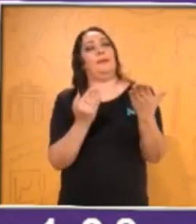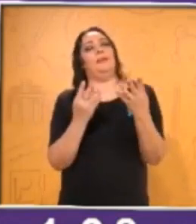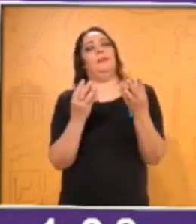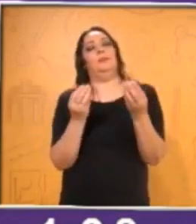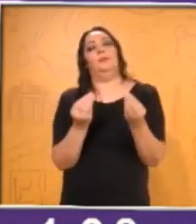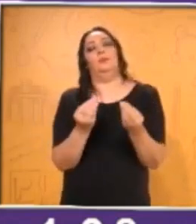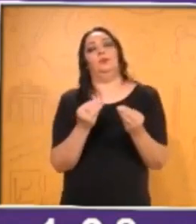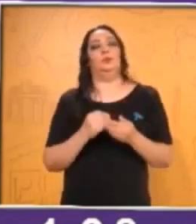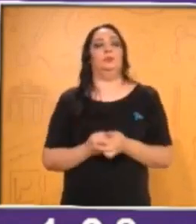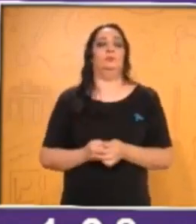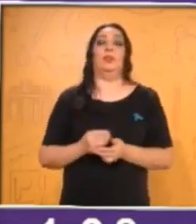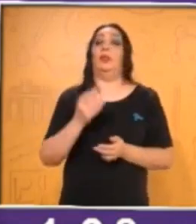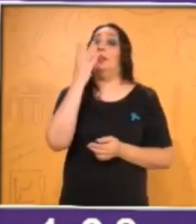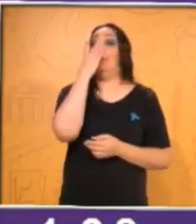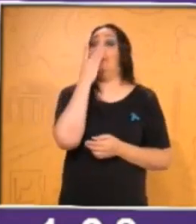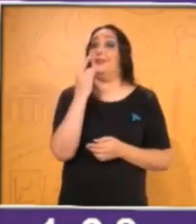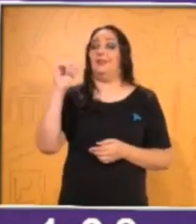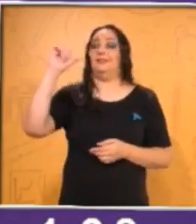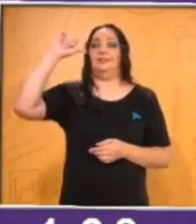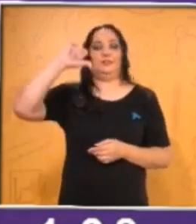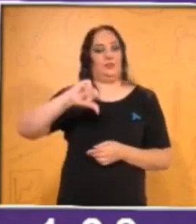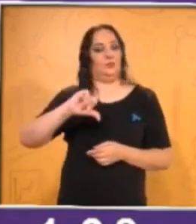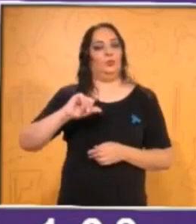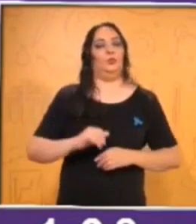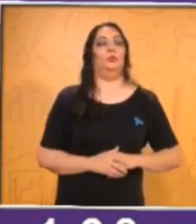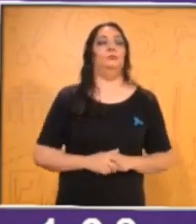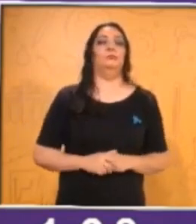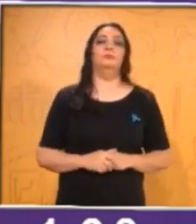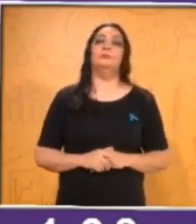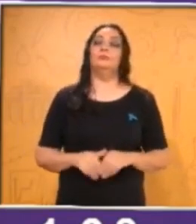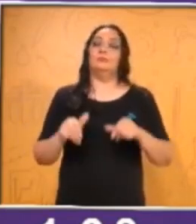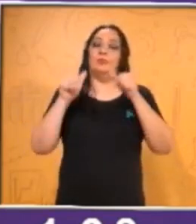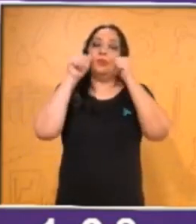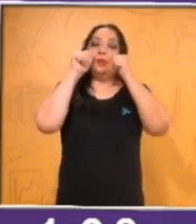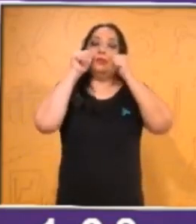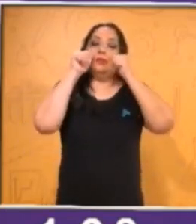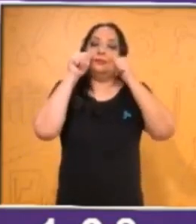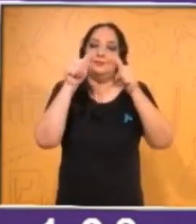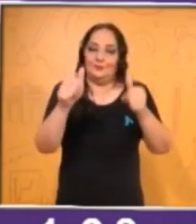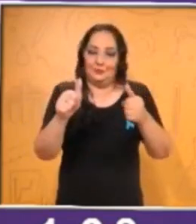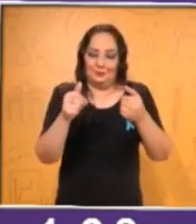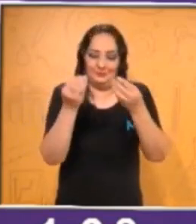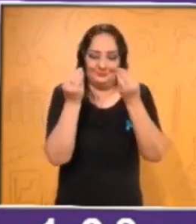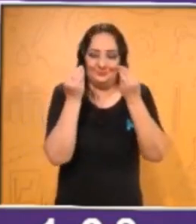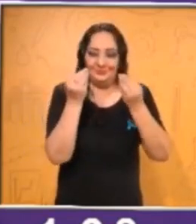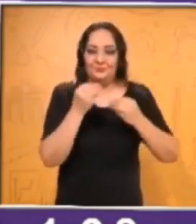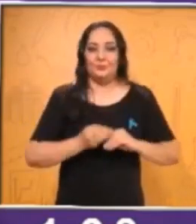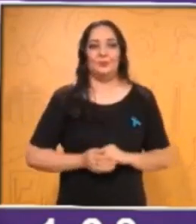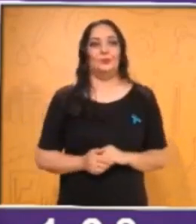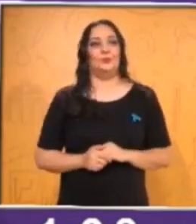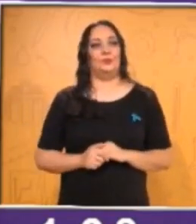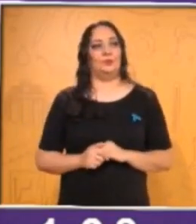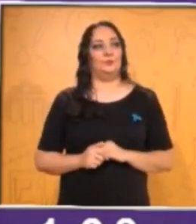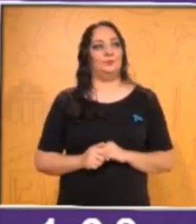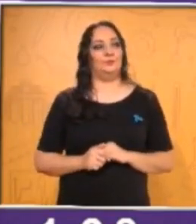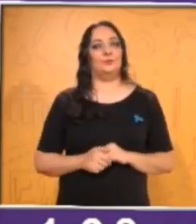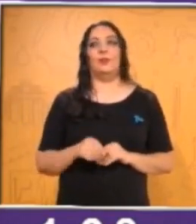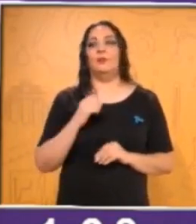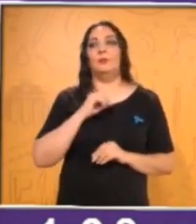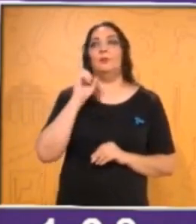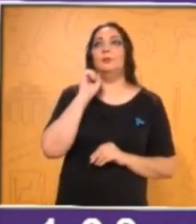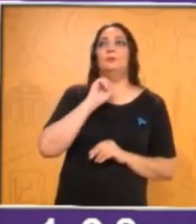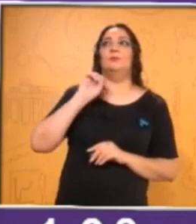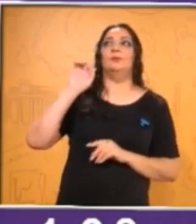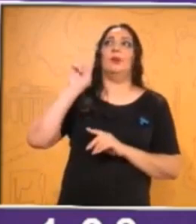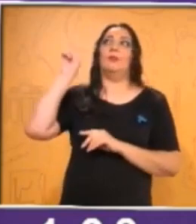ganas, el acertijo del día de hoy. Así que pon mucha atención. Vamos a ponerlo ahí